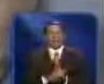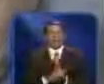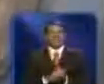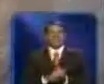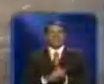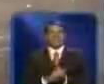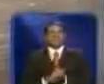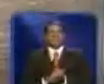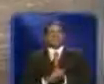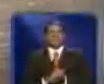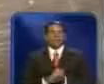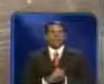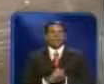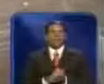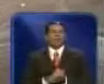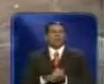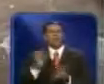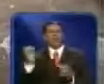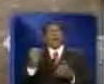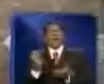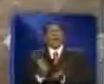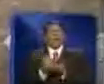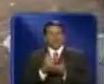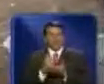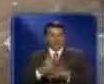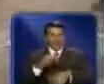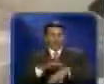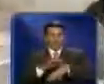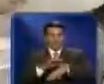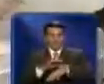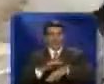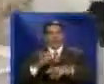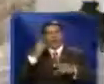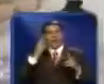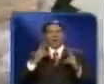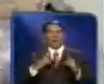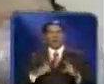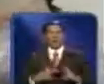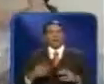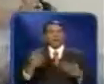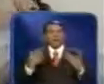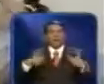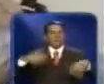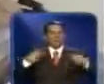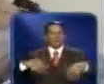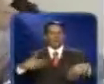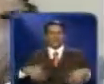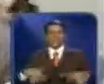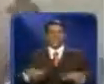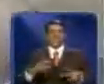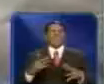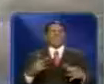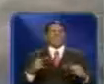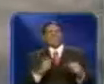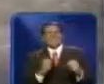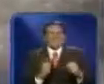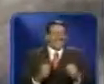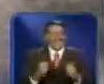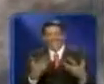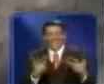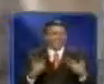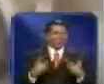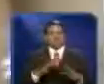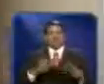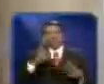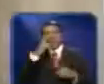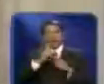desee. Aparte de ayudarnos a hidratar la piel, también es un tratamiento para relajarnos y liberar todo ese estrés que cargamos durante todo el año.